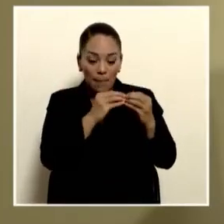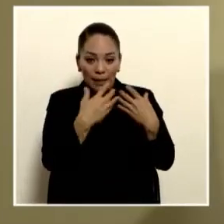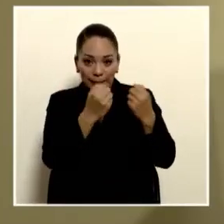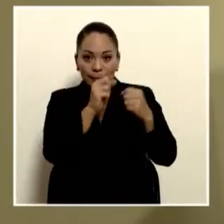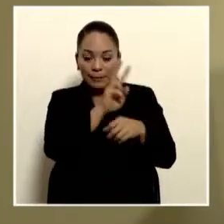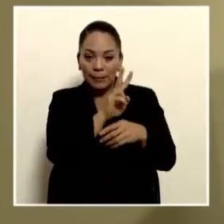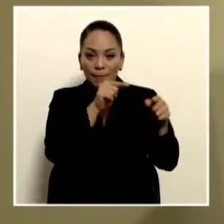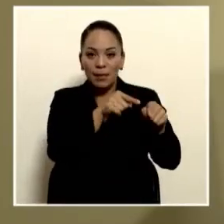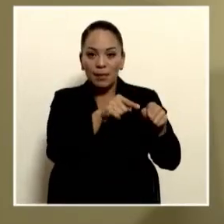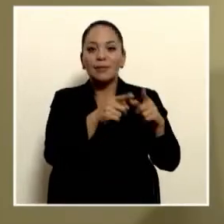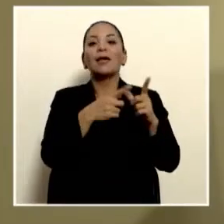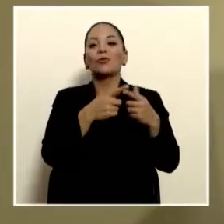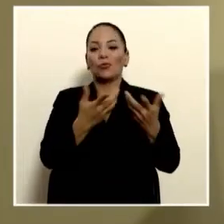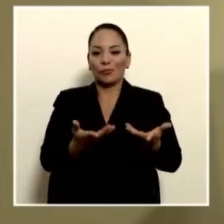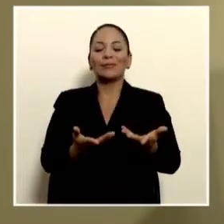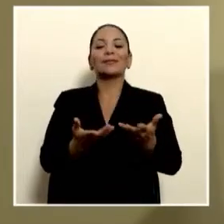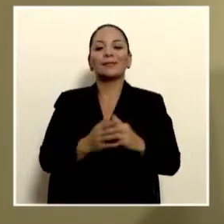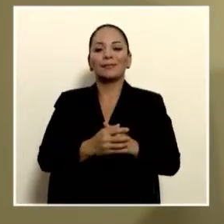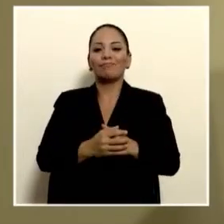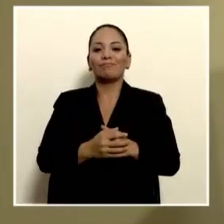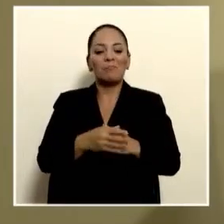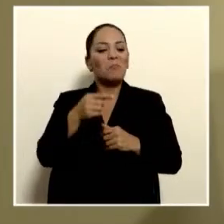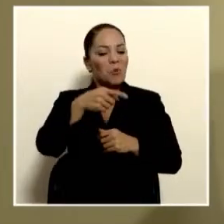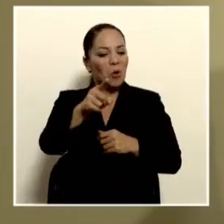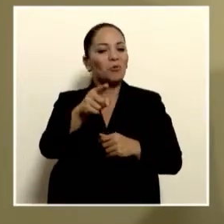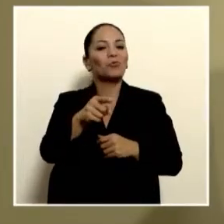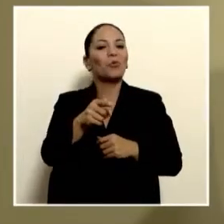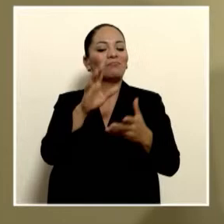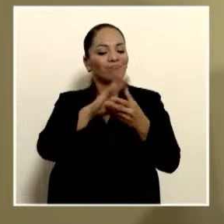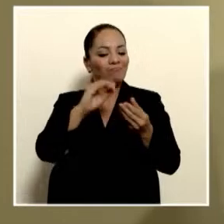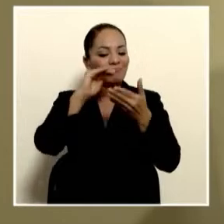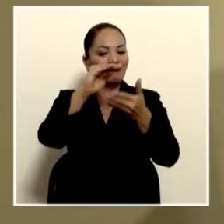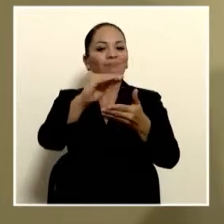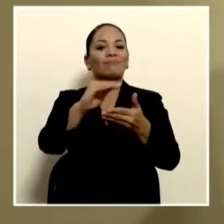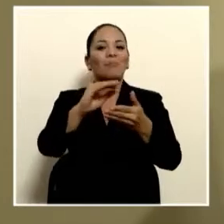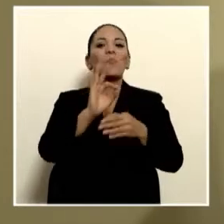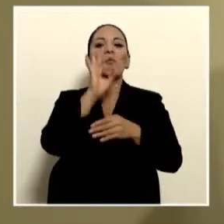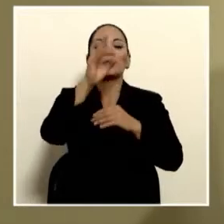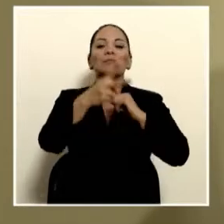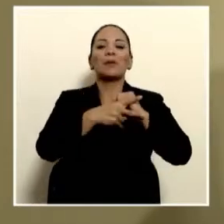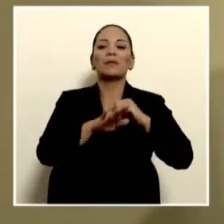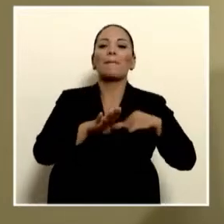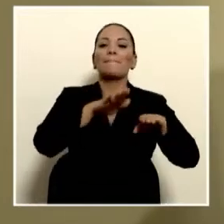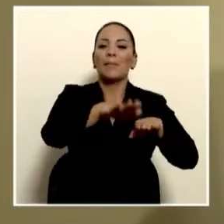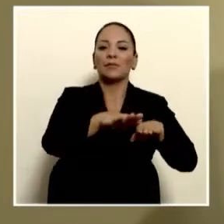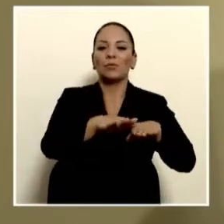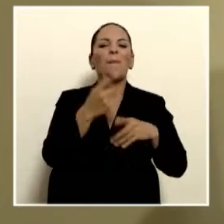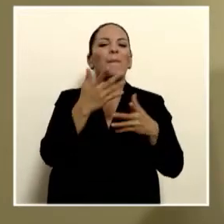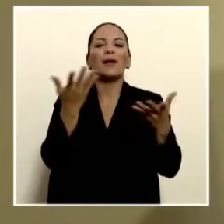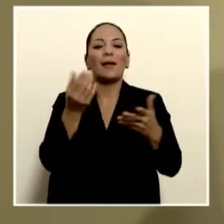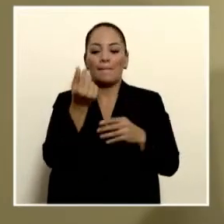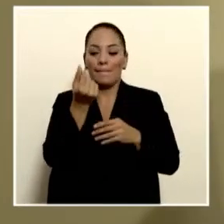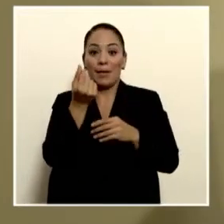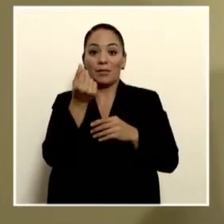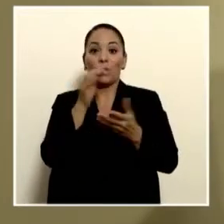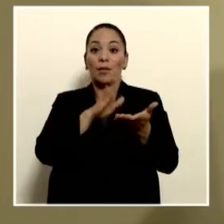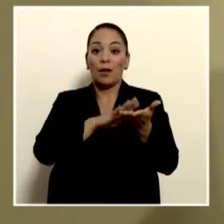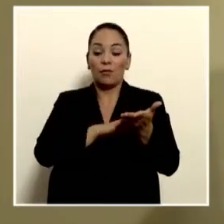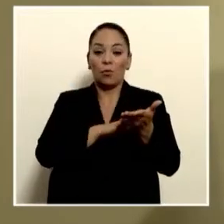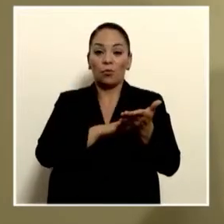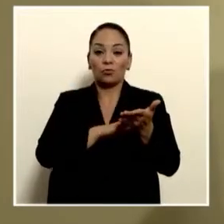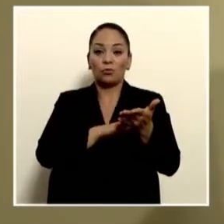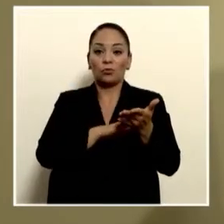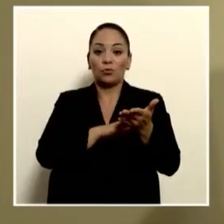Manténganse sintonizados que pronto daremos el siguiente paso en bajar el costo del grano